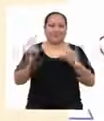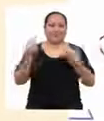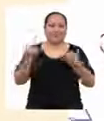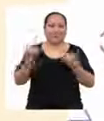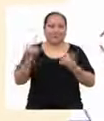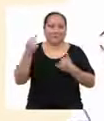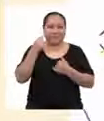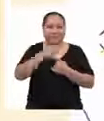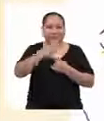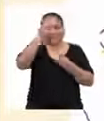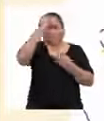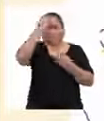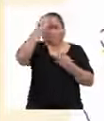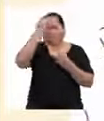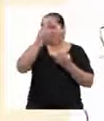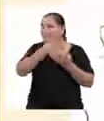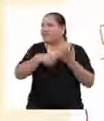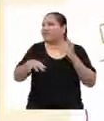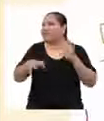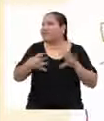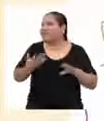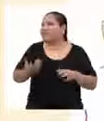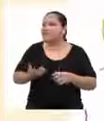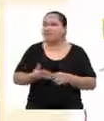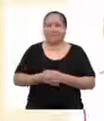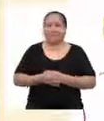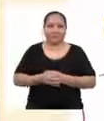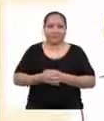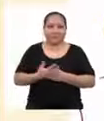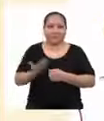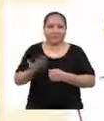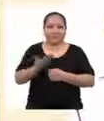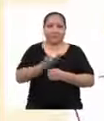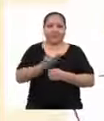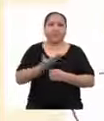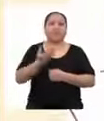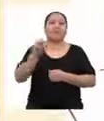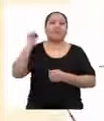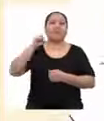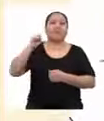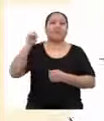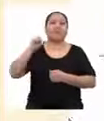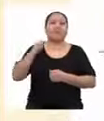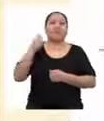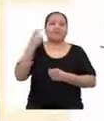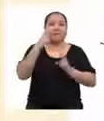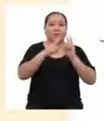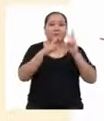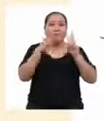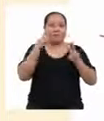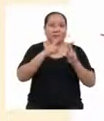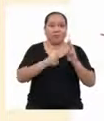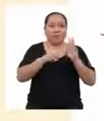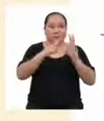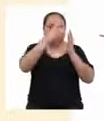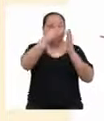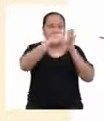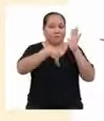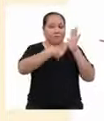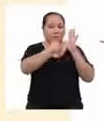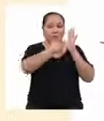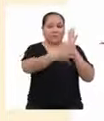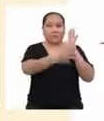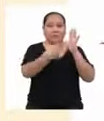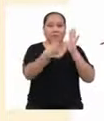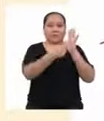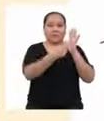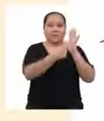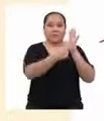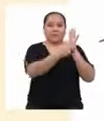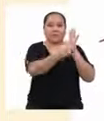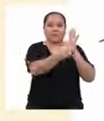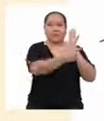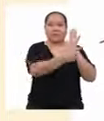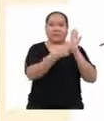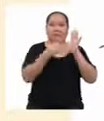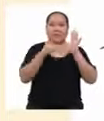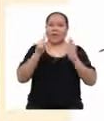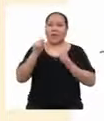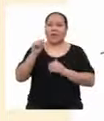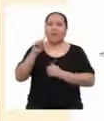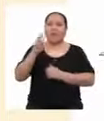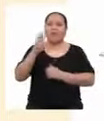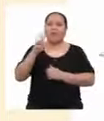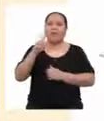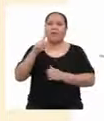esta info, ¿qué sigue? Bueno, ahora sí, como vemos en la pantalla, ya tenemos nuestra tabla de